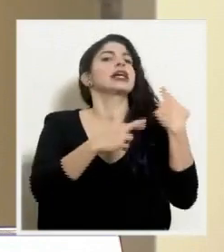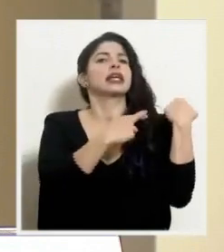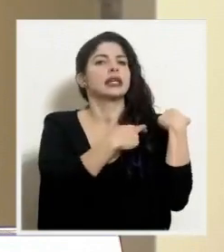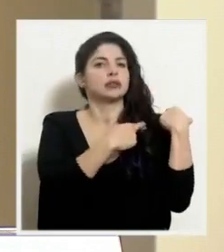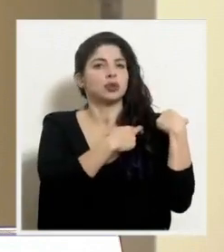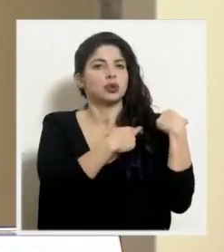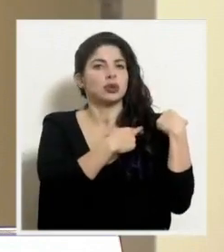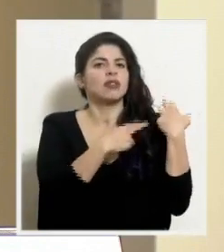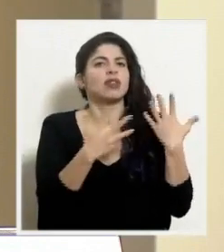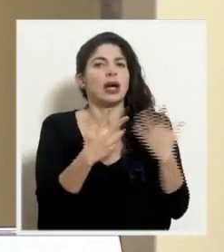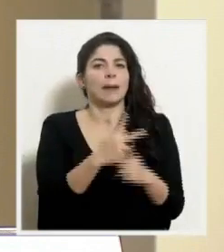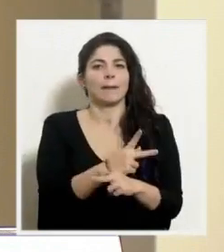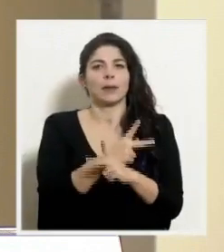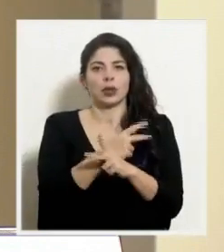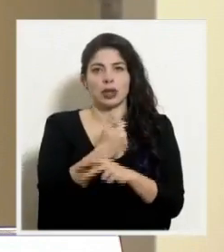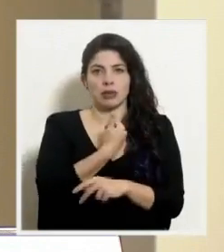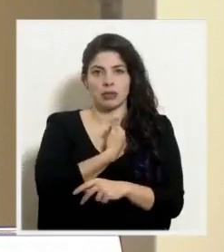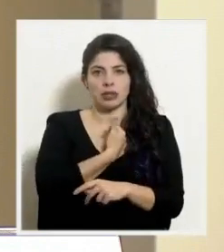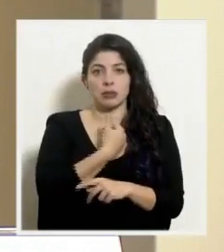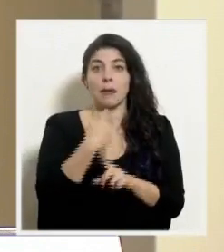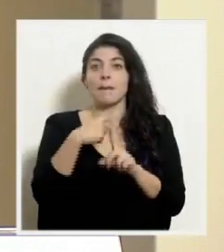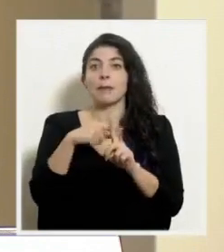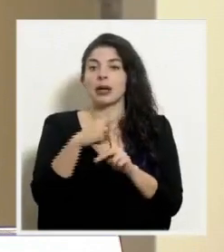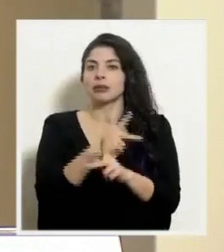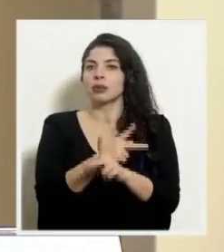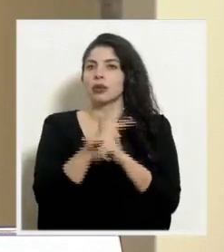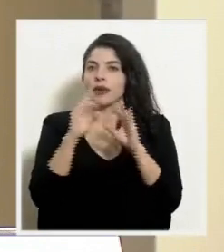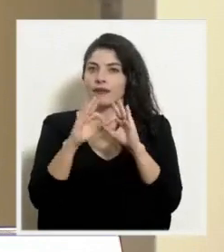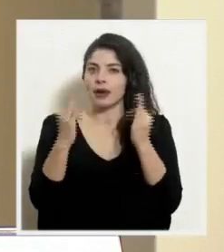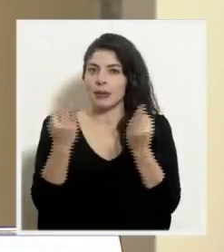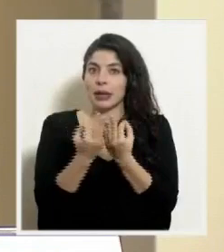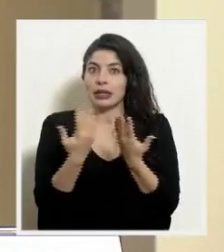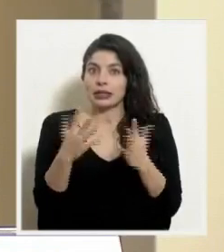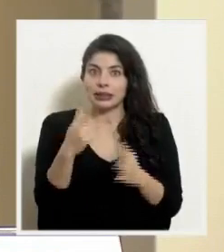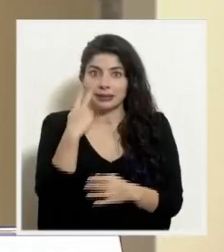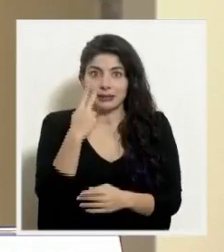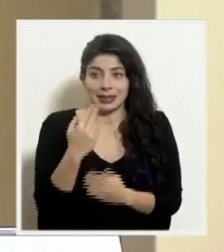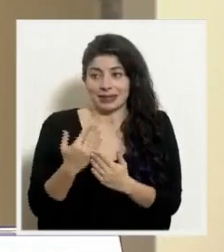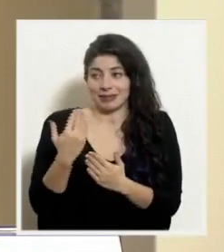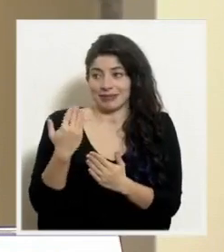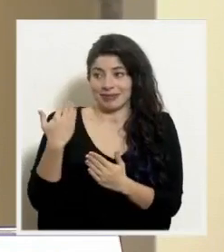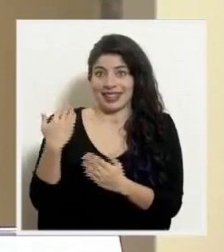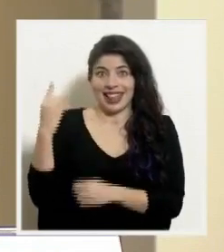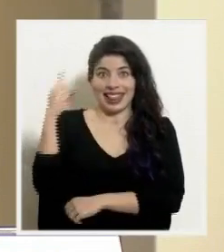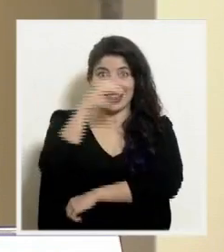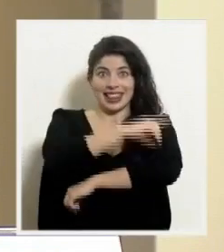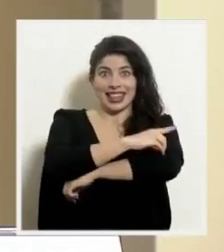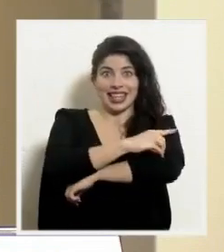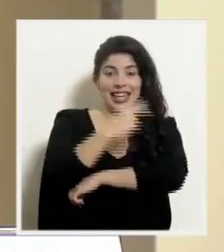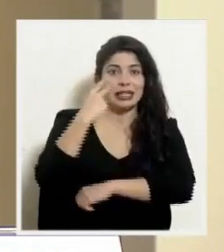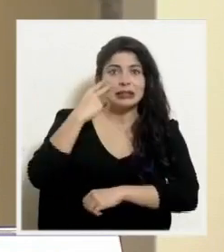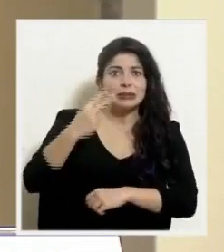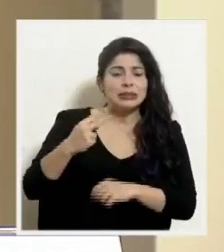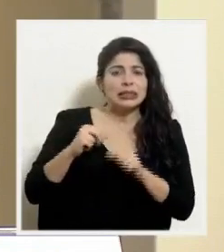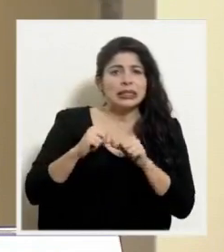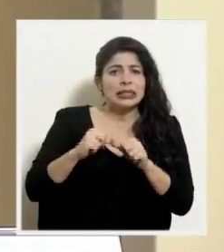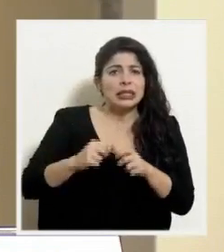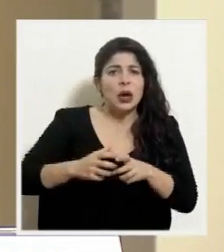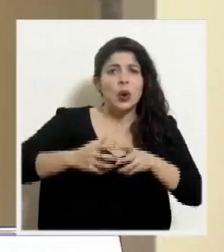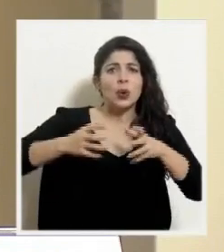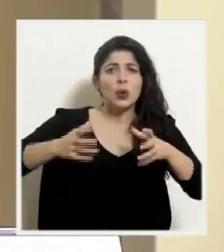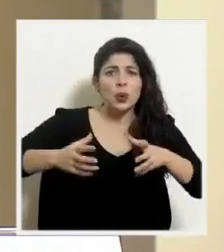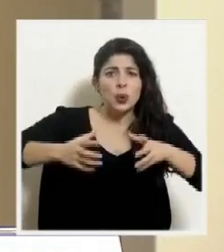de protegernos, de proteger a nuestra familia. Hemos visto en los últimos días cómo siguen